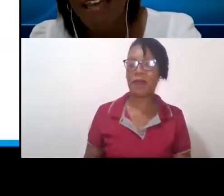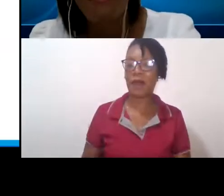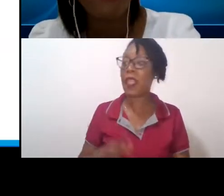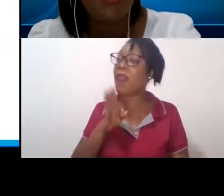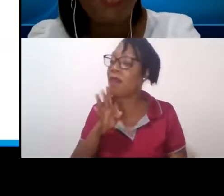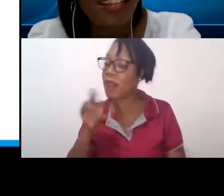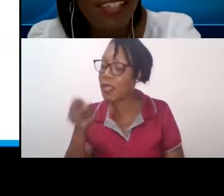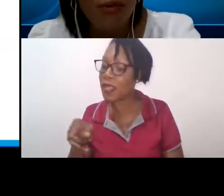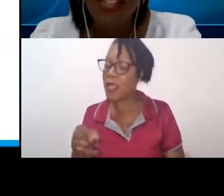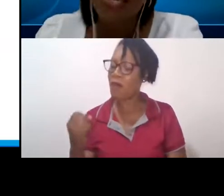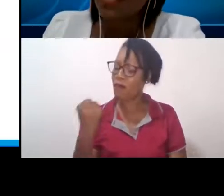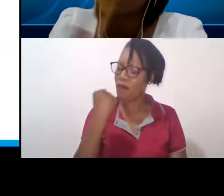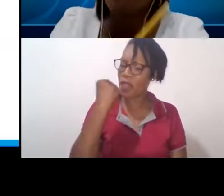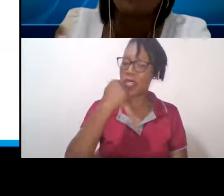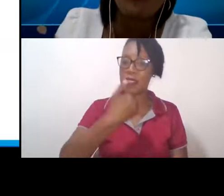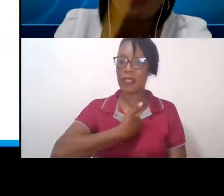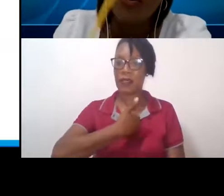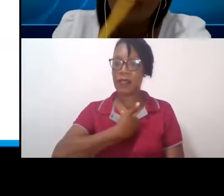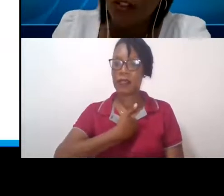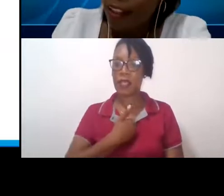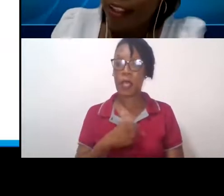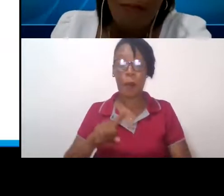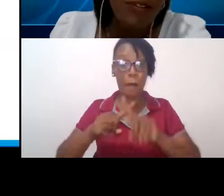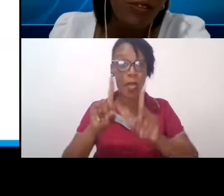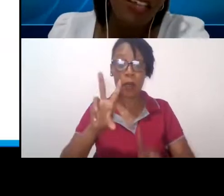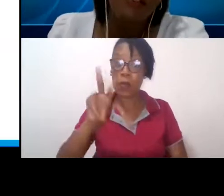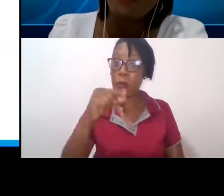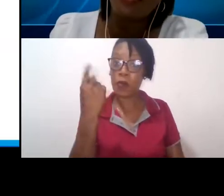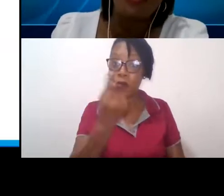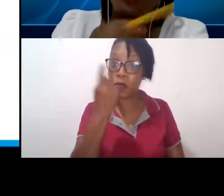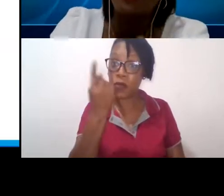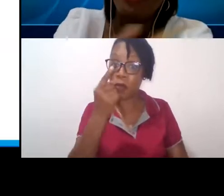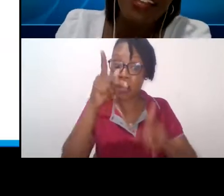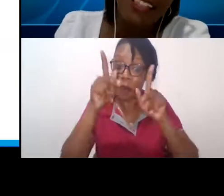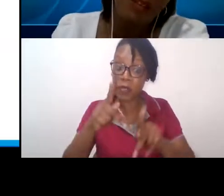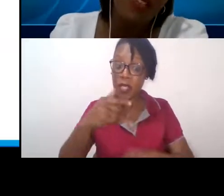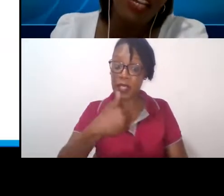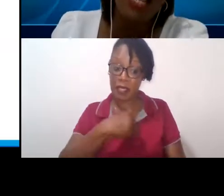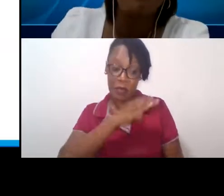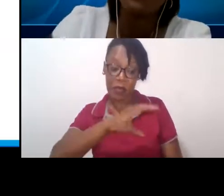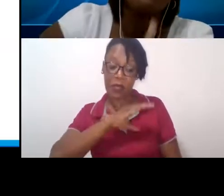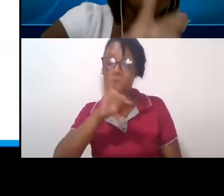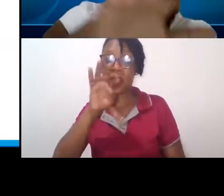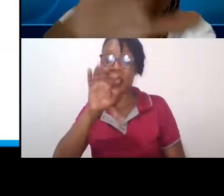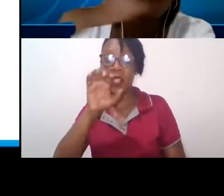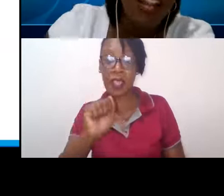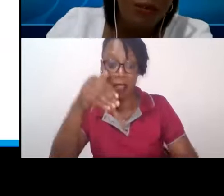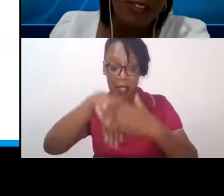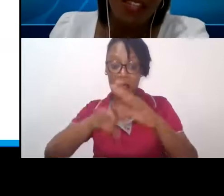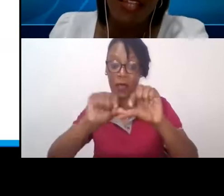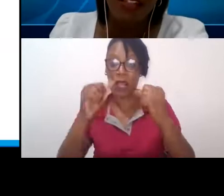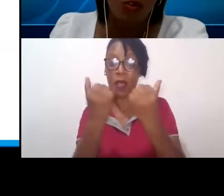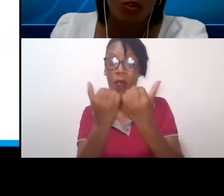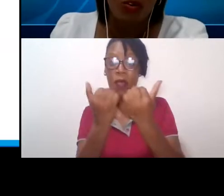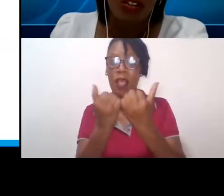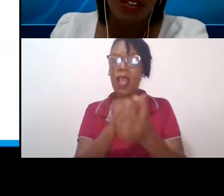a fortalecer esas autoestimas, pero no solo de la persona que vive con la condición de TEA que tenemos en el aula, sino la